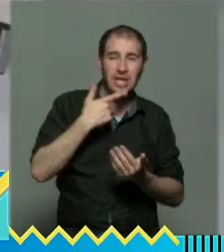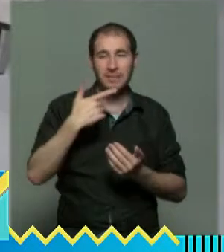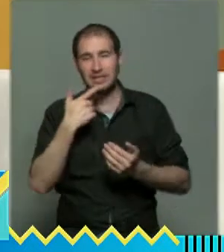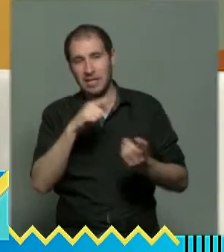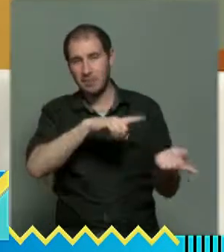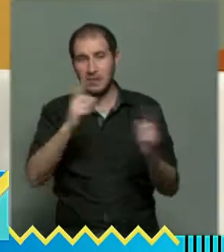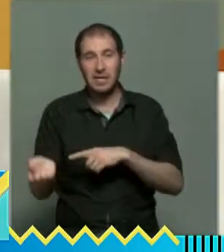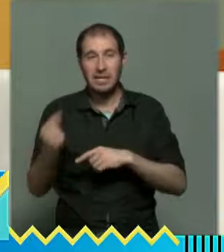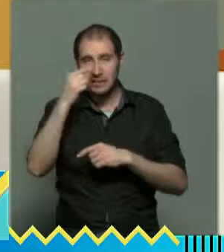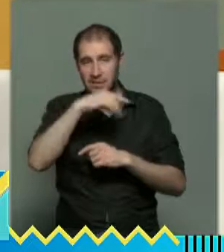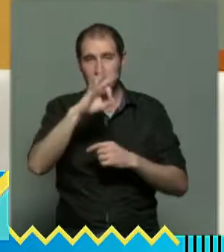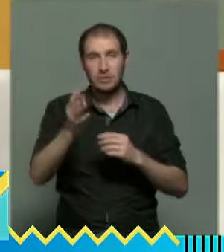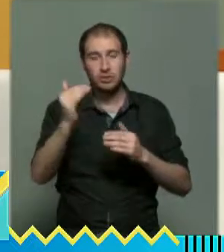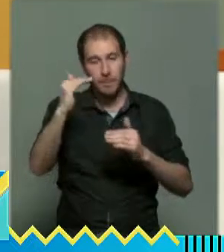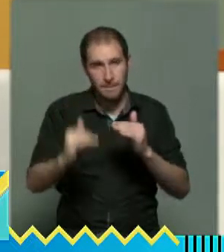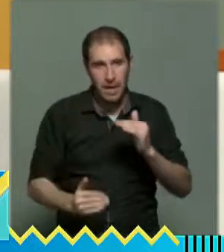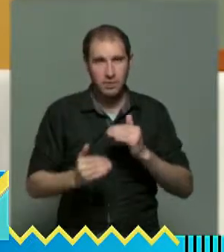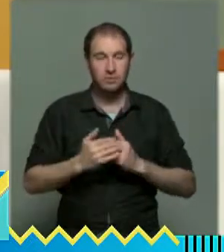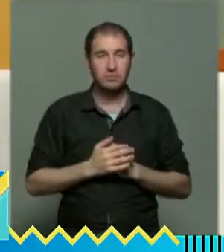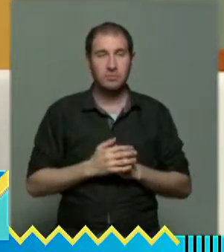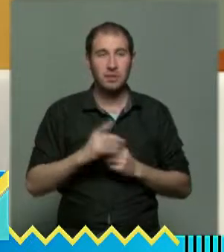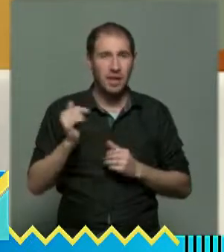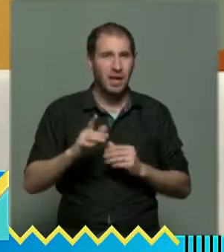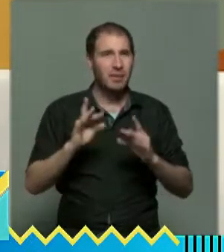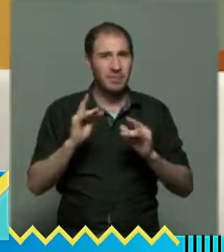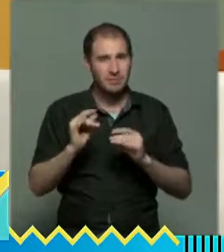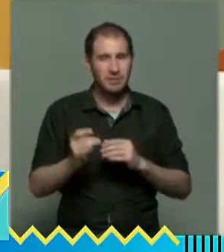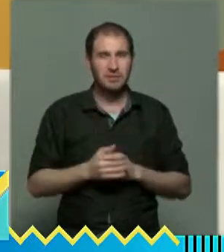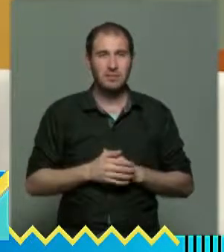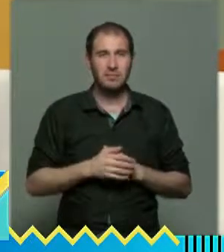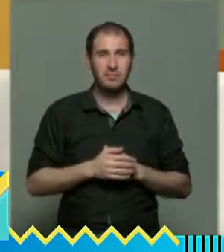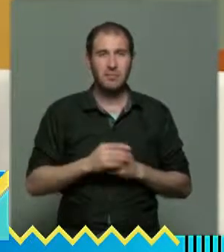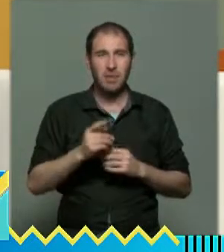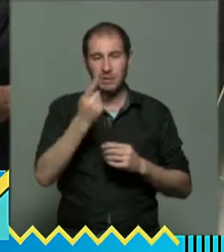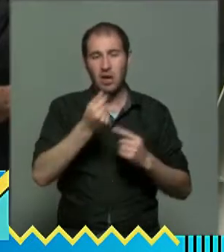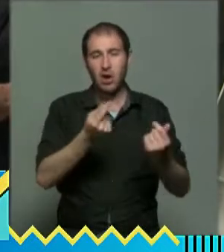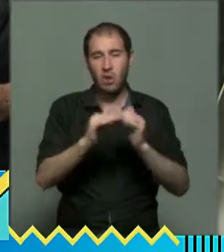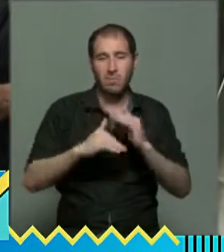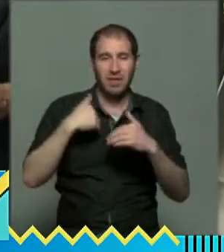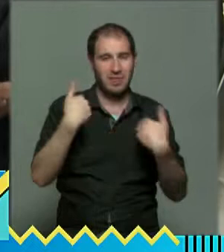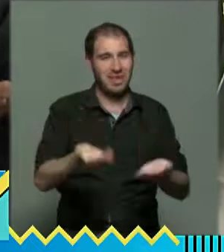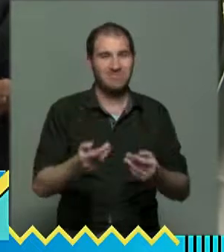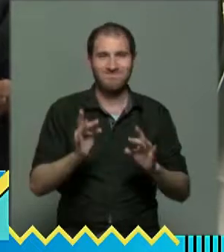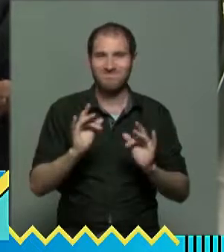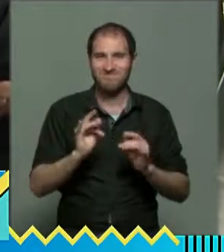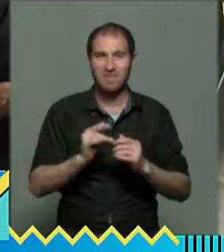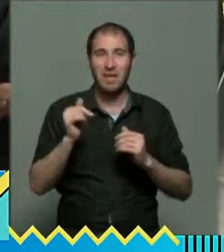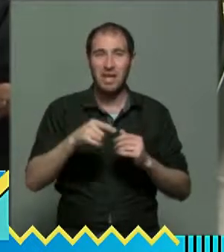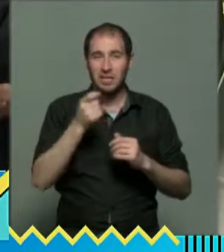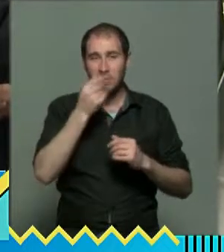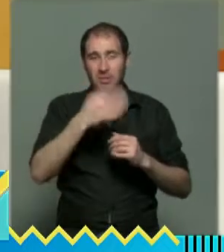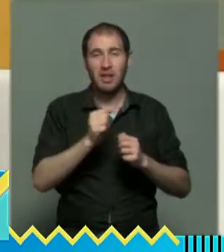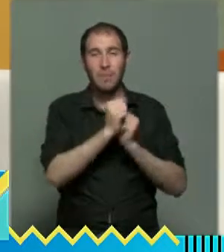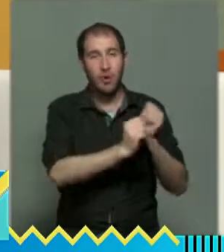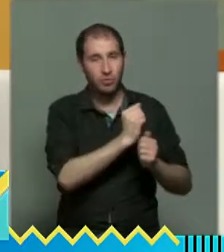sido un 7% la baja, por lo cual va a ser difícil trasladarlo hacia el consumidor. Por lo tanto, si esto se traslada hacia el